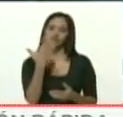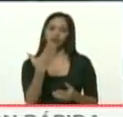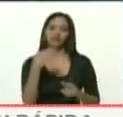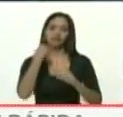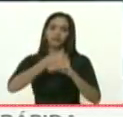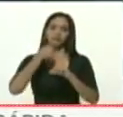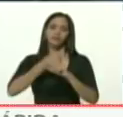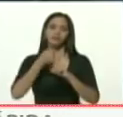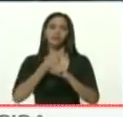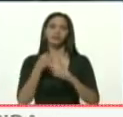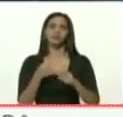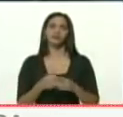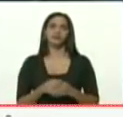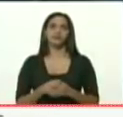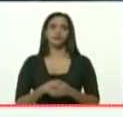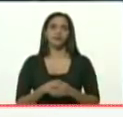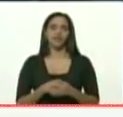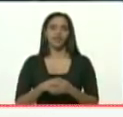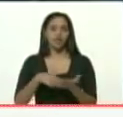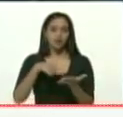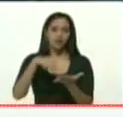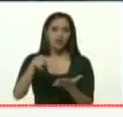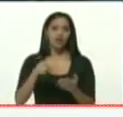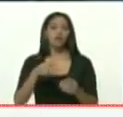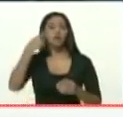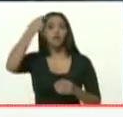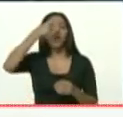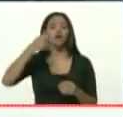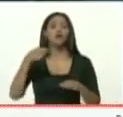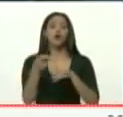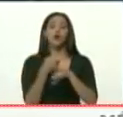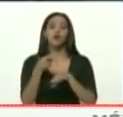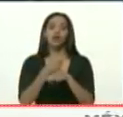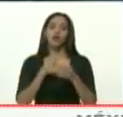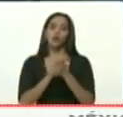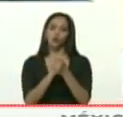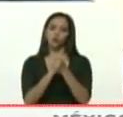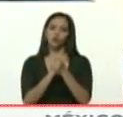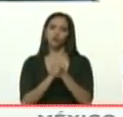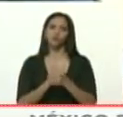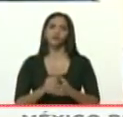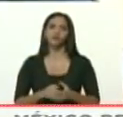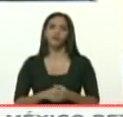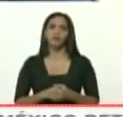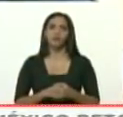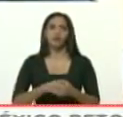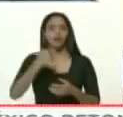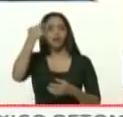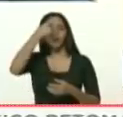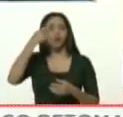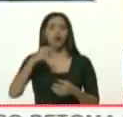donde nos ha tocado caminar, pues, pueblo y gobierno de la mano? Bueno, el pueblo venezolano,